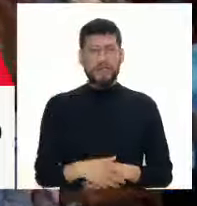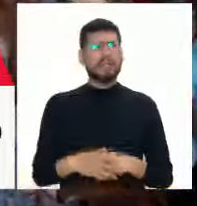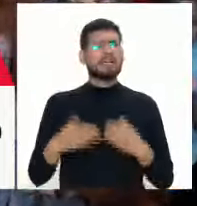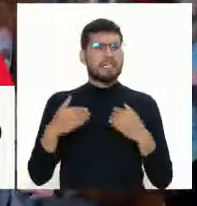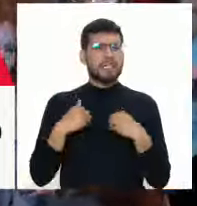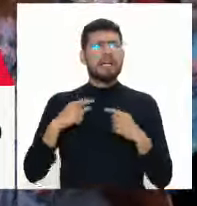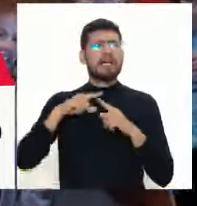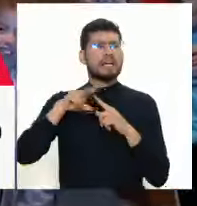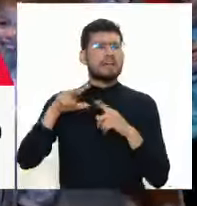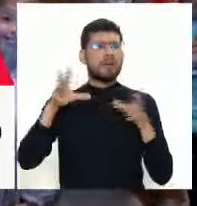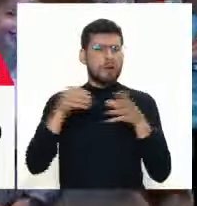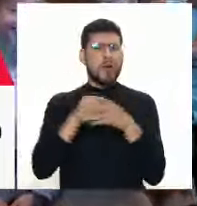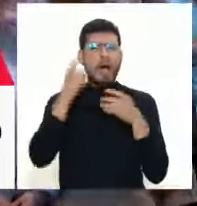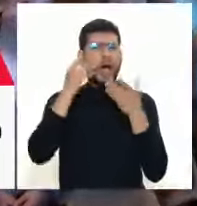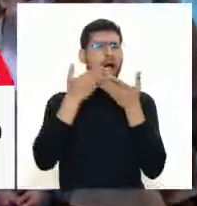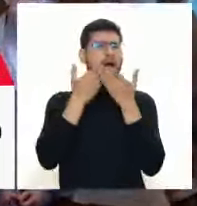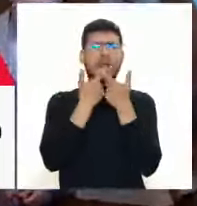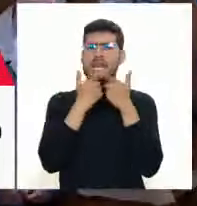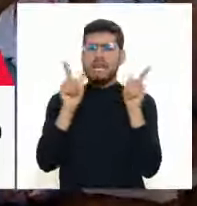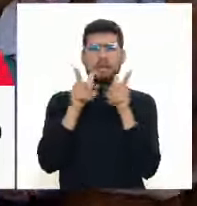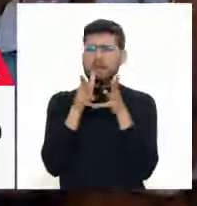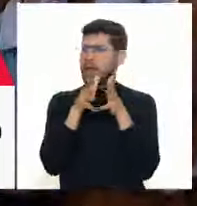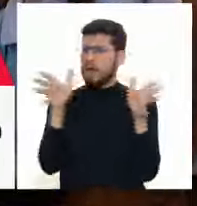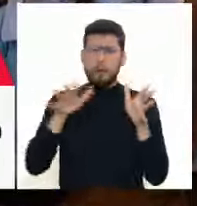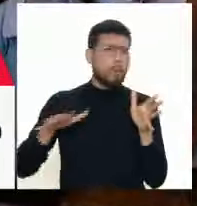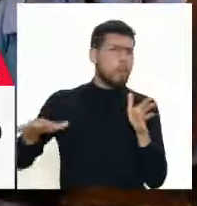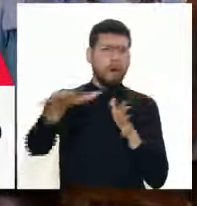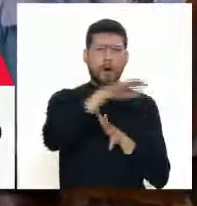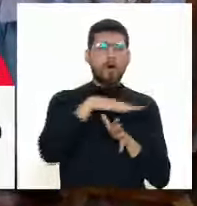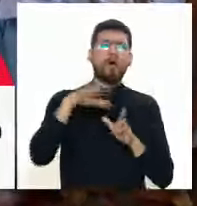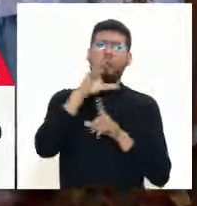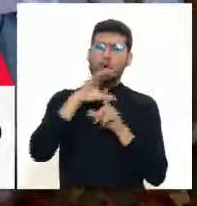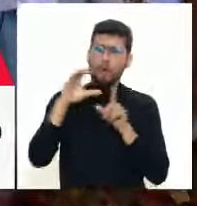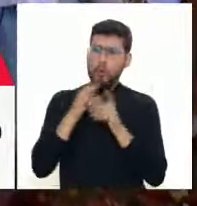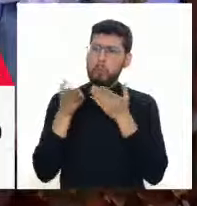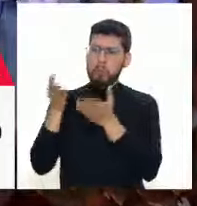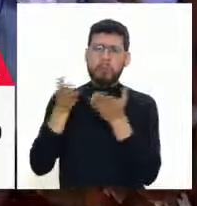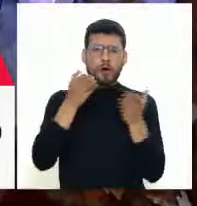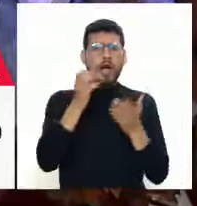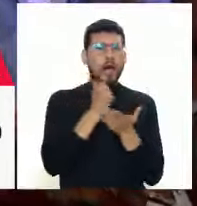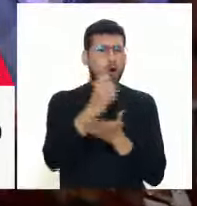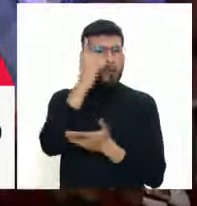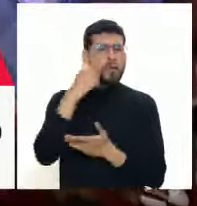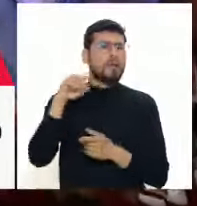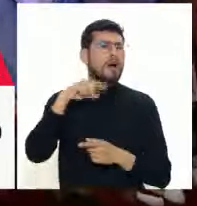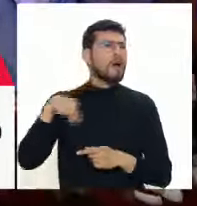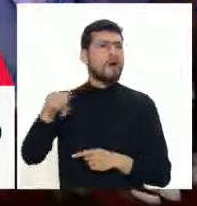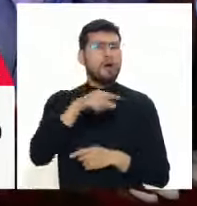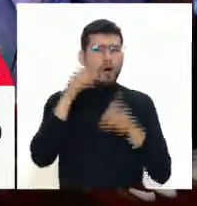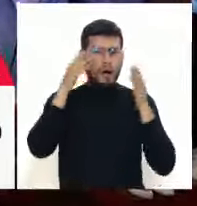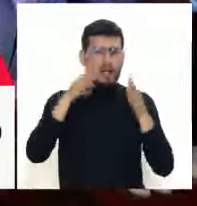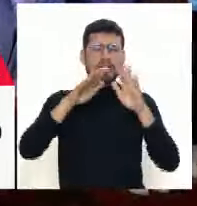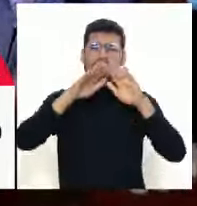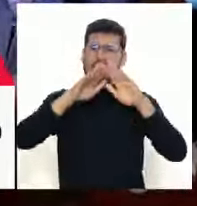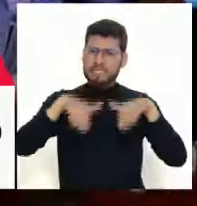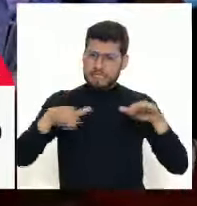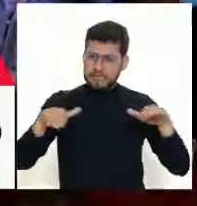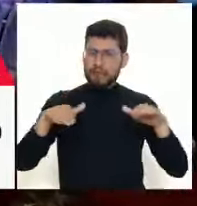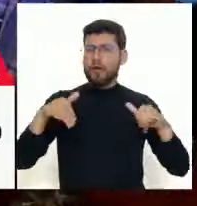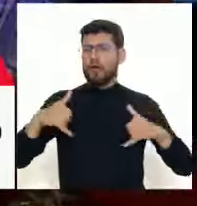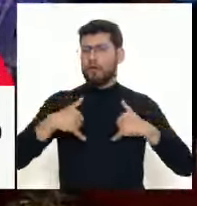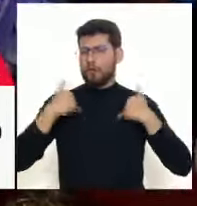un canal de televisión abierta de programación cultural y educativa para la audiencia infantil